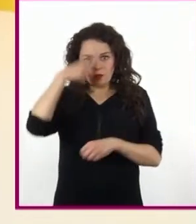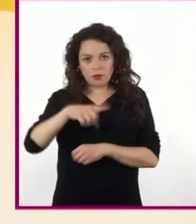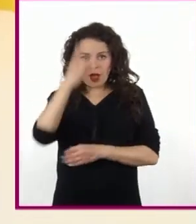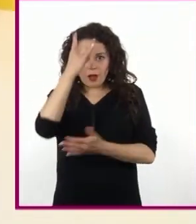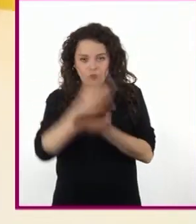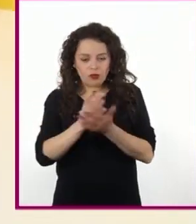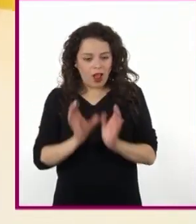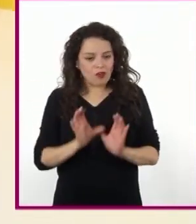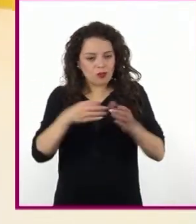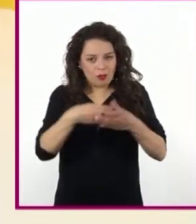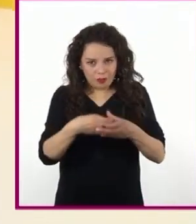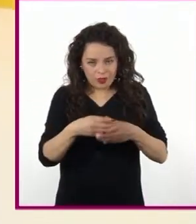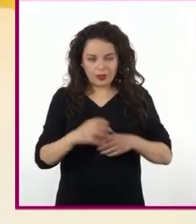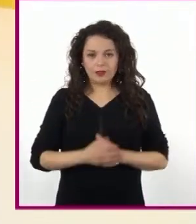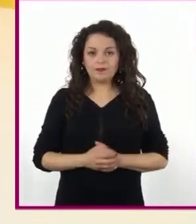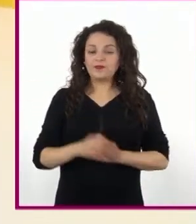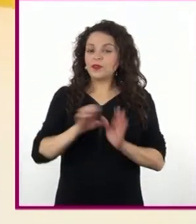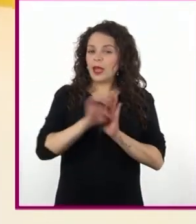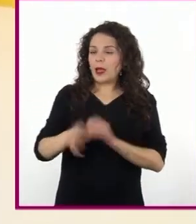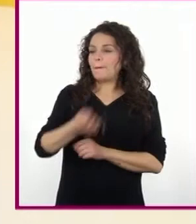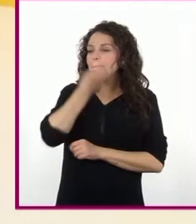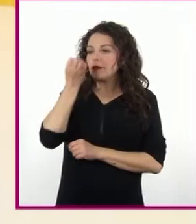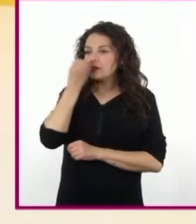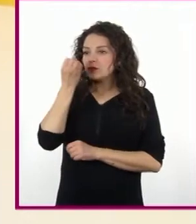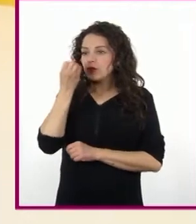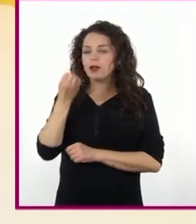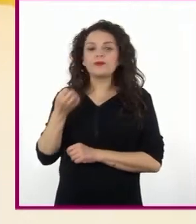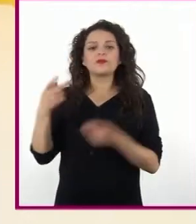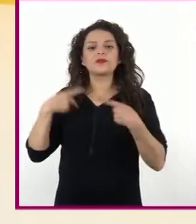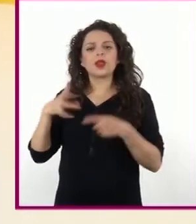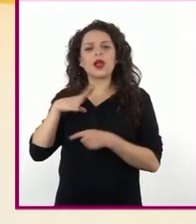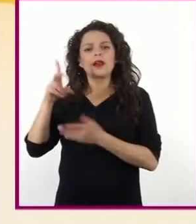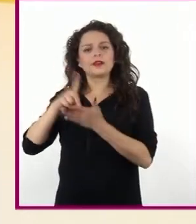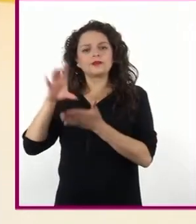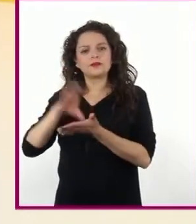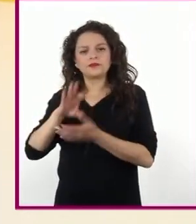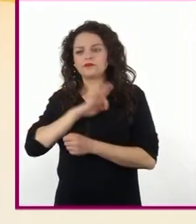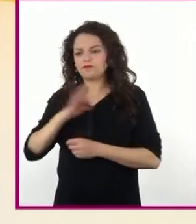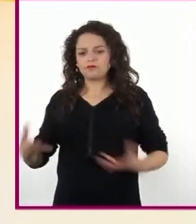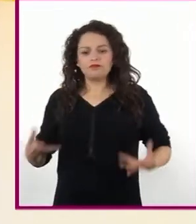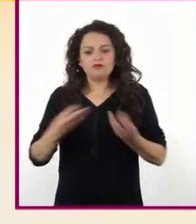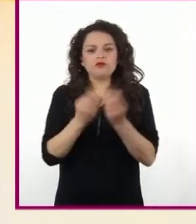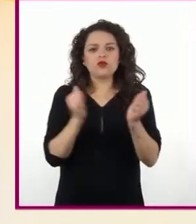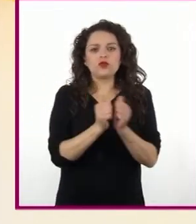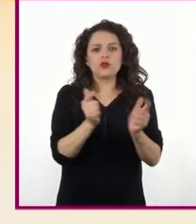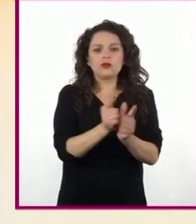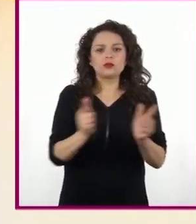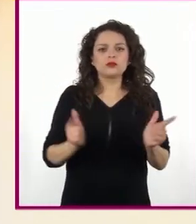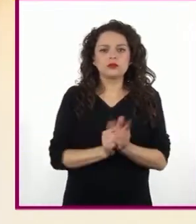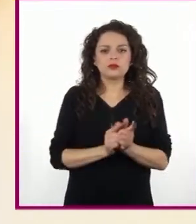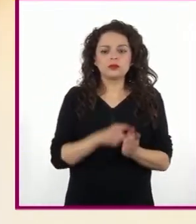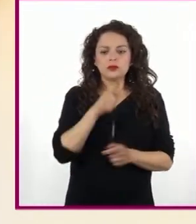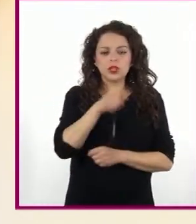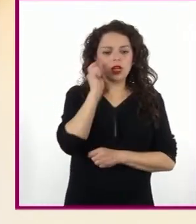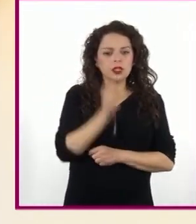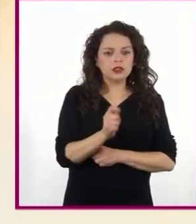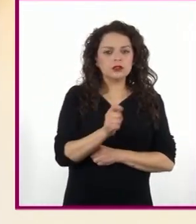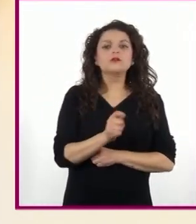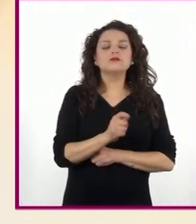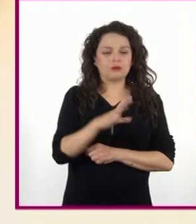ser que en las escuelas las personas con alguna discapacidad puedan integrarse a los grupos donde regularmente asiste el